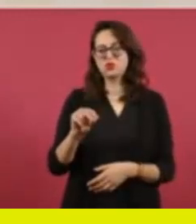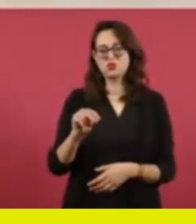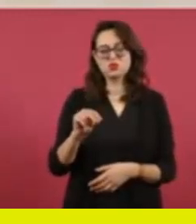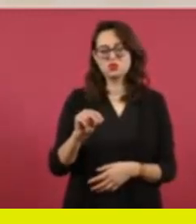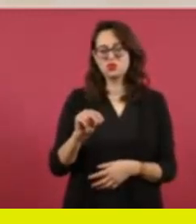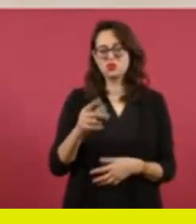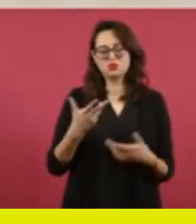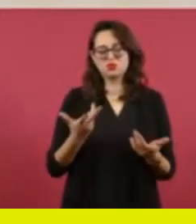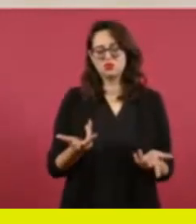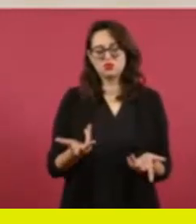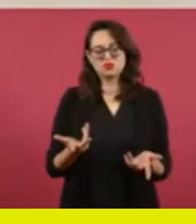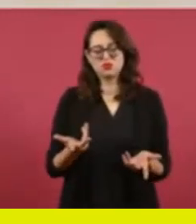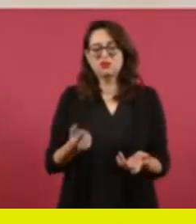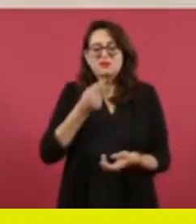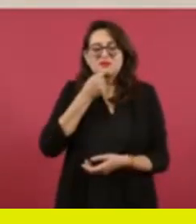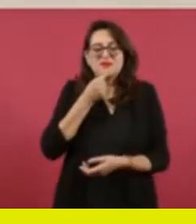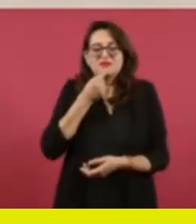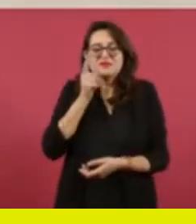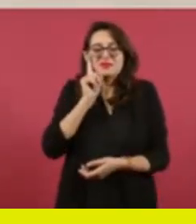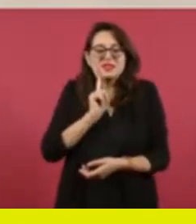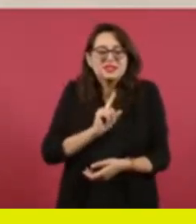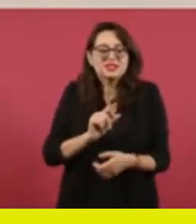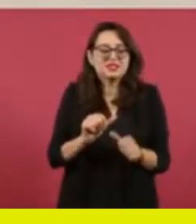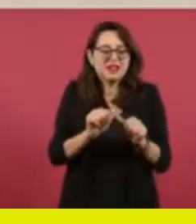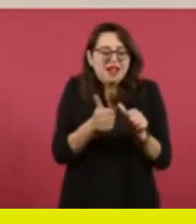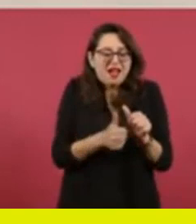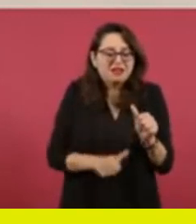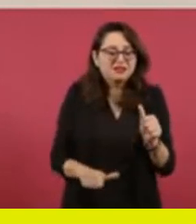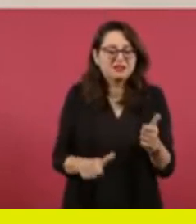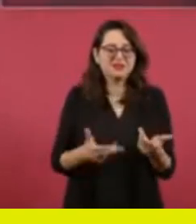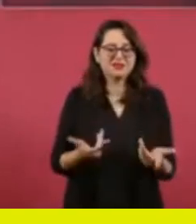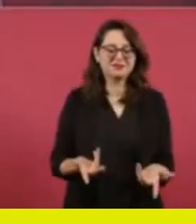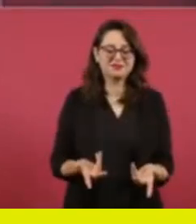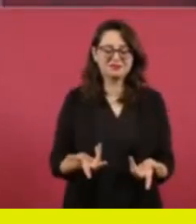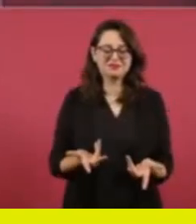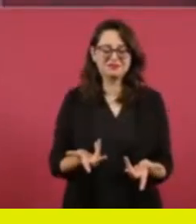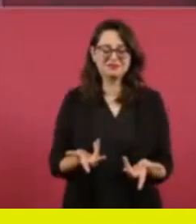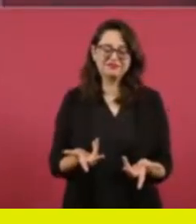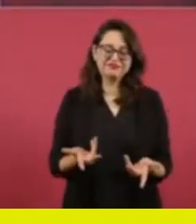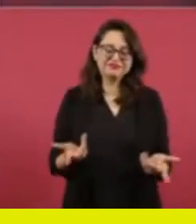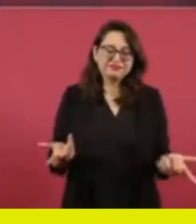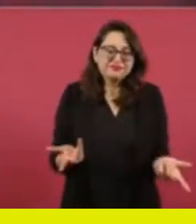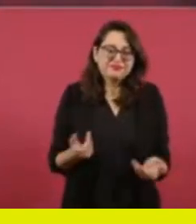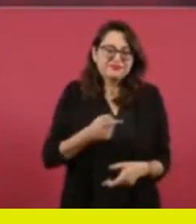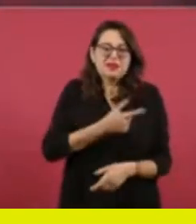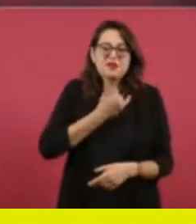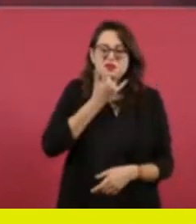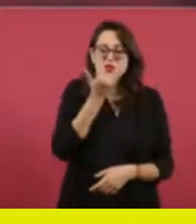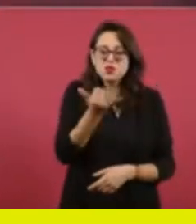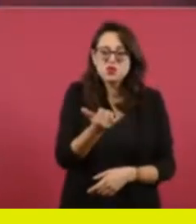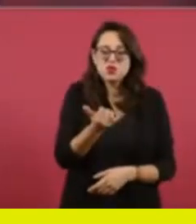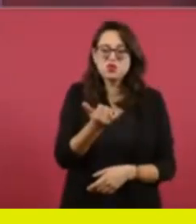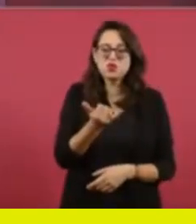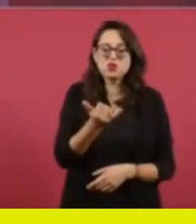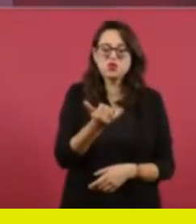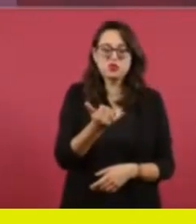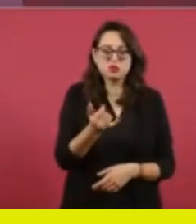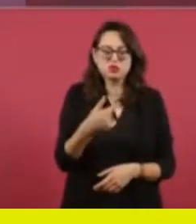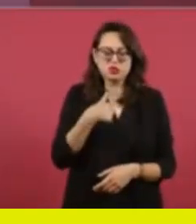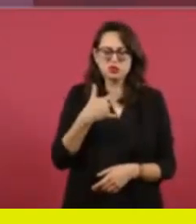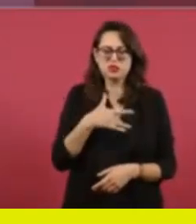la participación de una artista, de una niña, que porque cometió un error, estoy seguro que